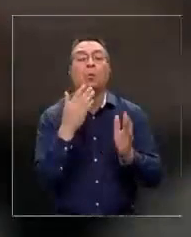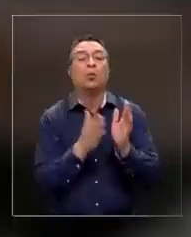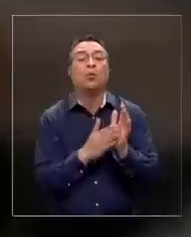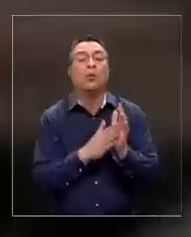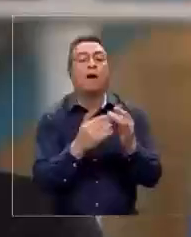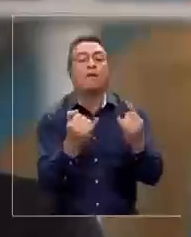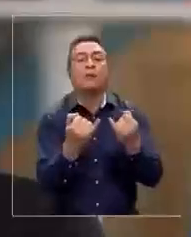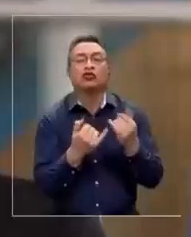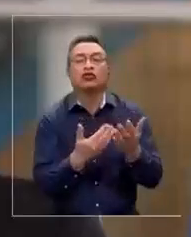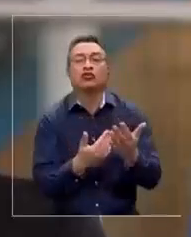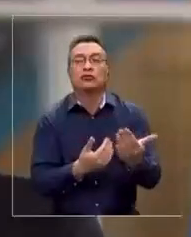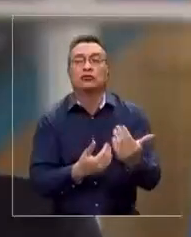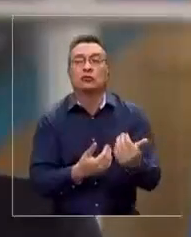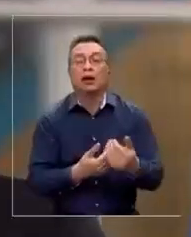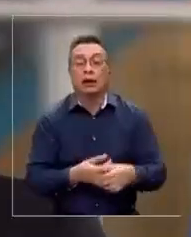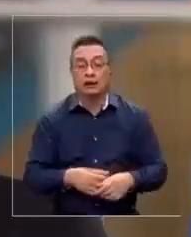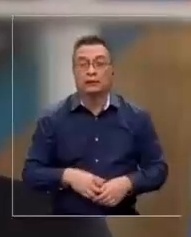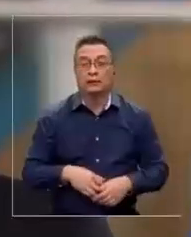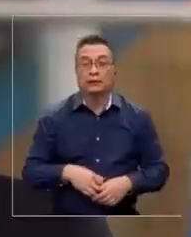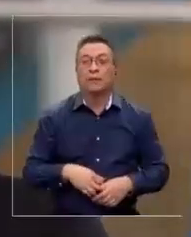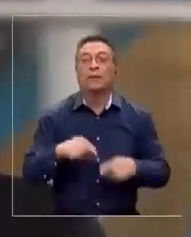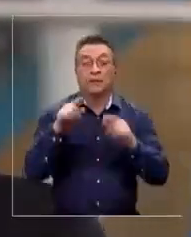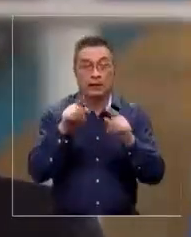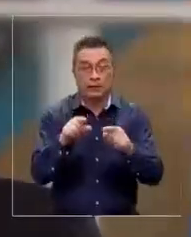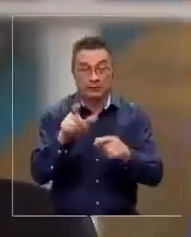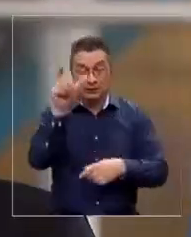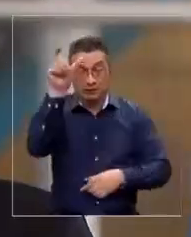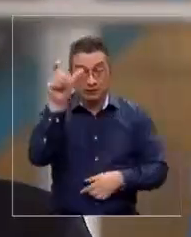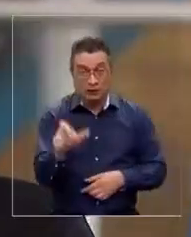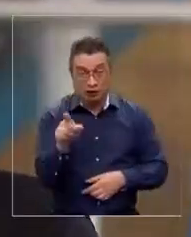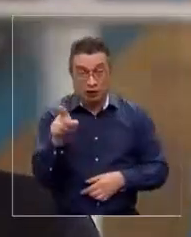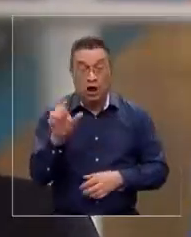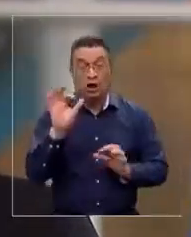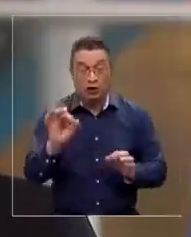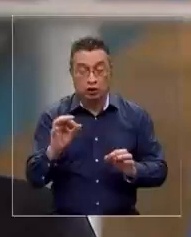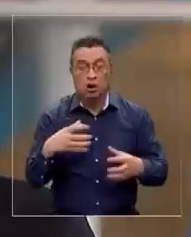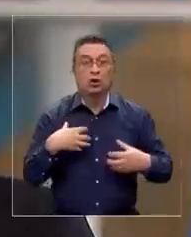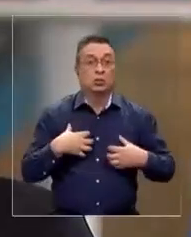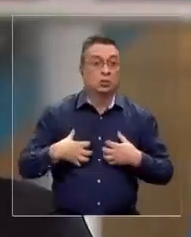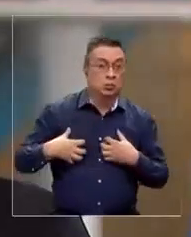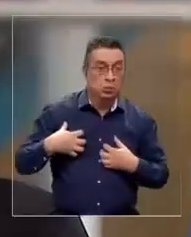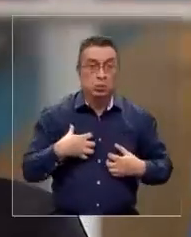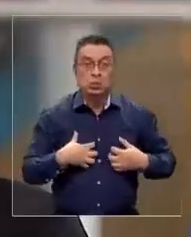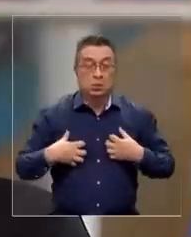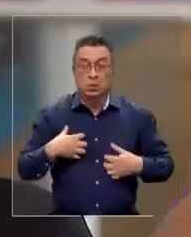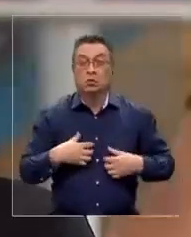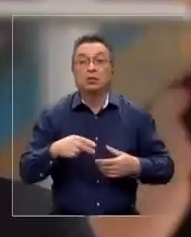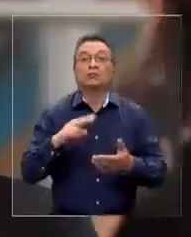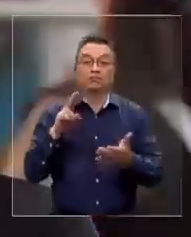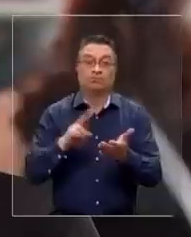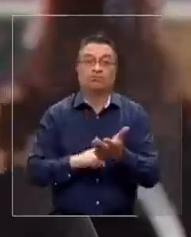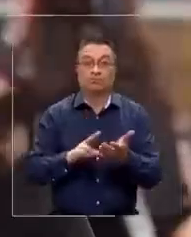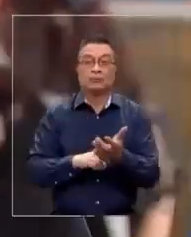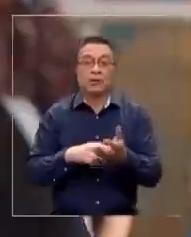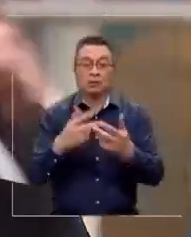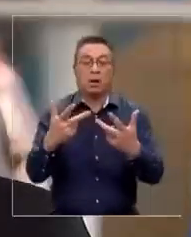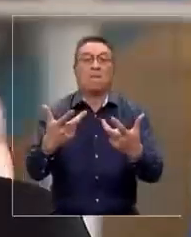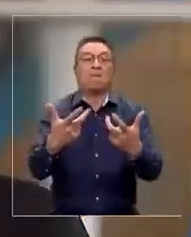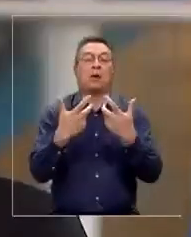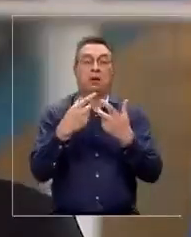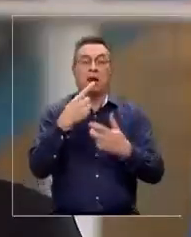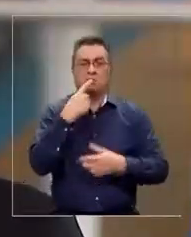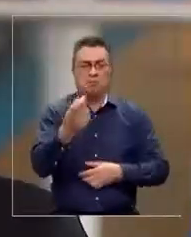la información. Y ahí es donde esta usuaria se complica y efectivamente empieza a